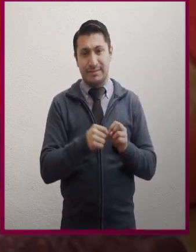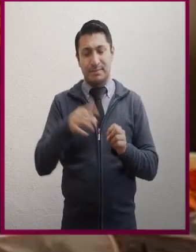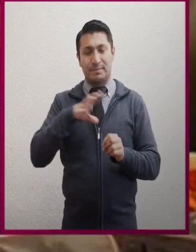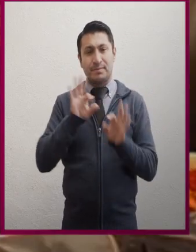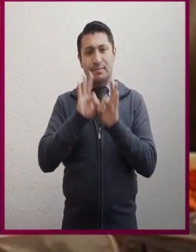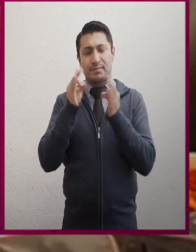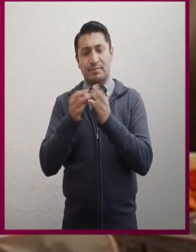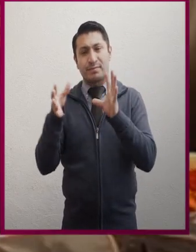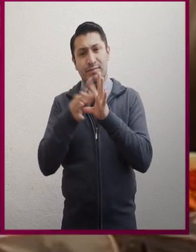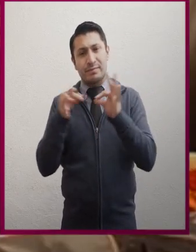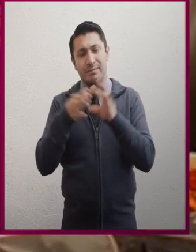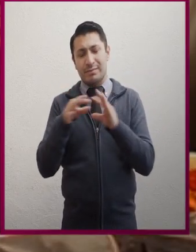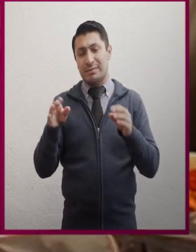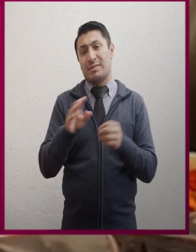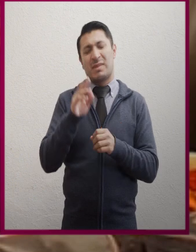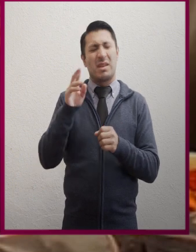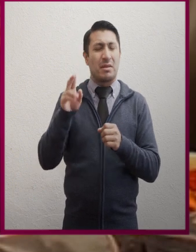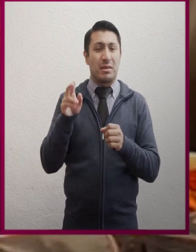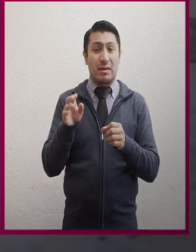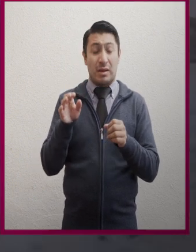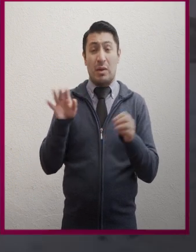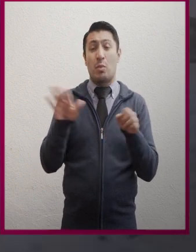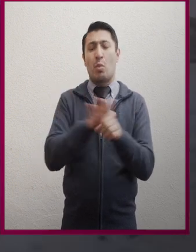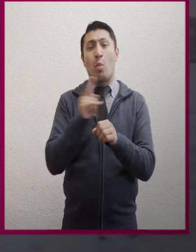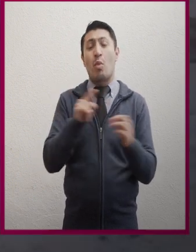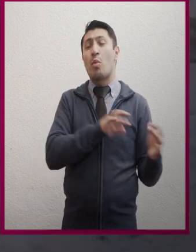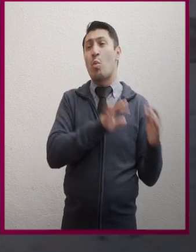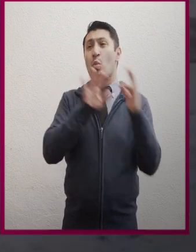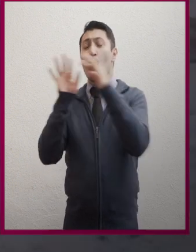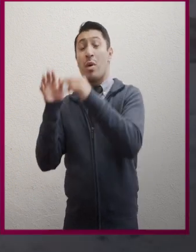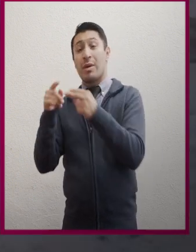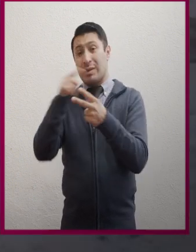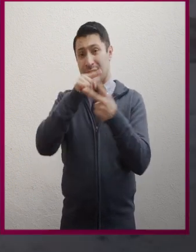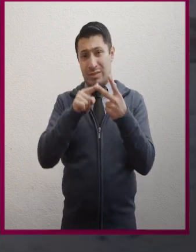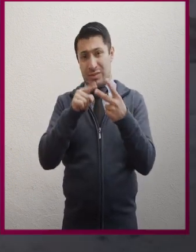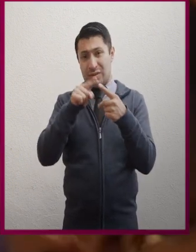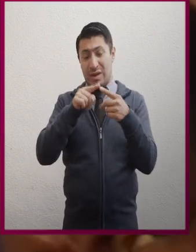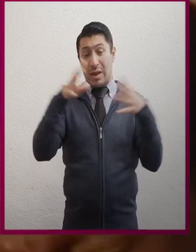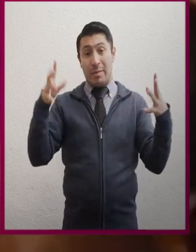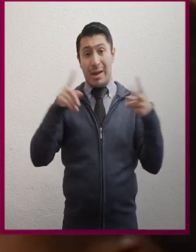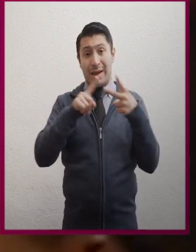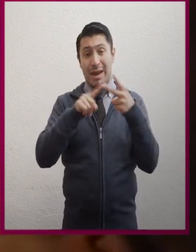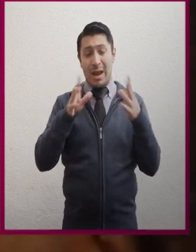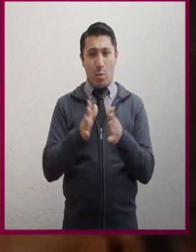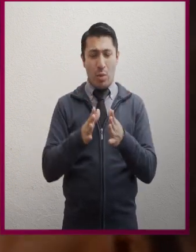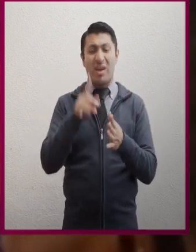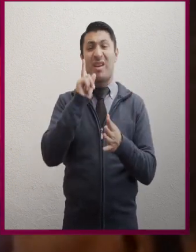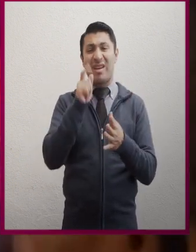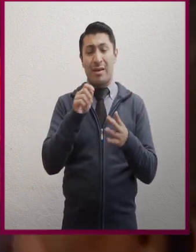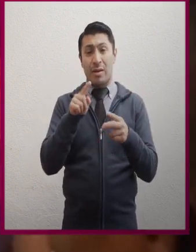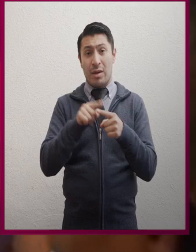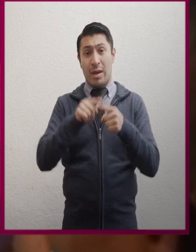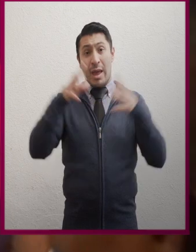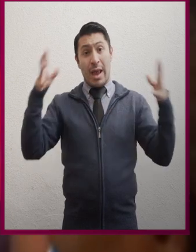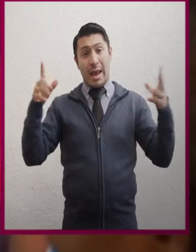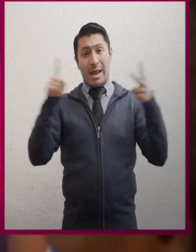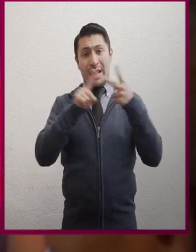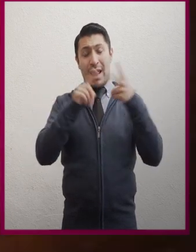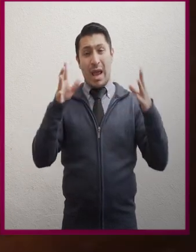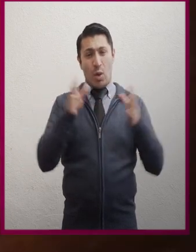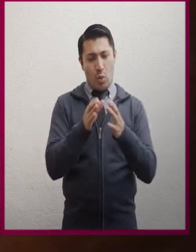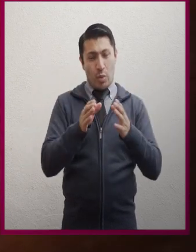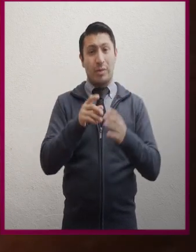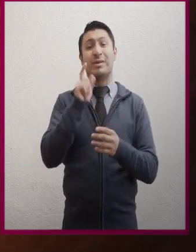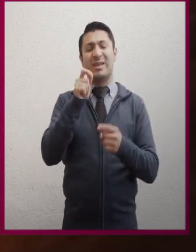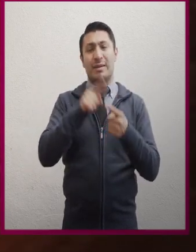clasificar los factores que explican la migración es, generalmente, distinguir dos niveles, el macro y el micro, es decir, la gran